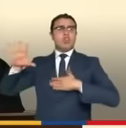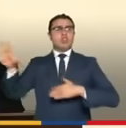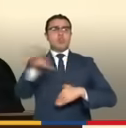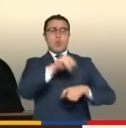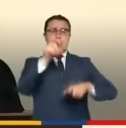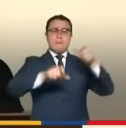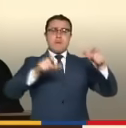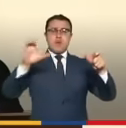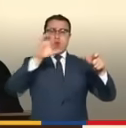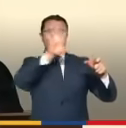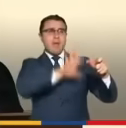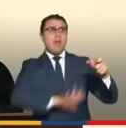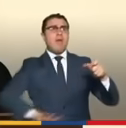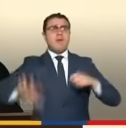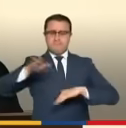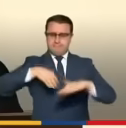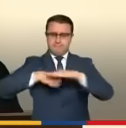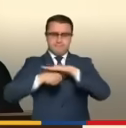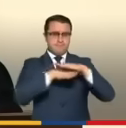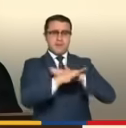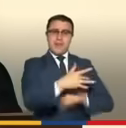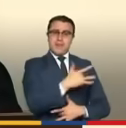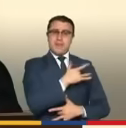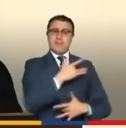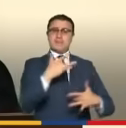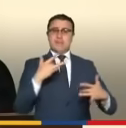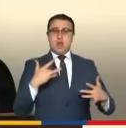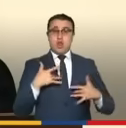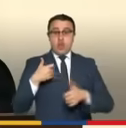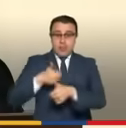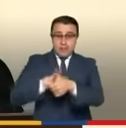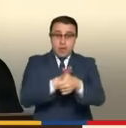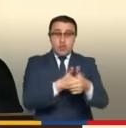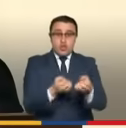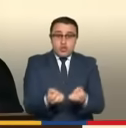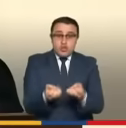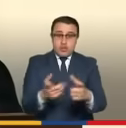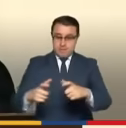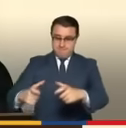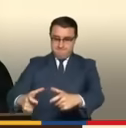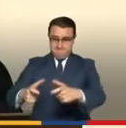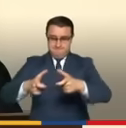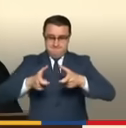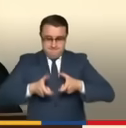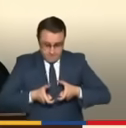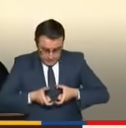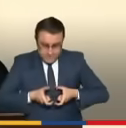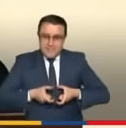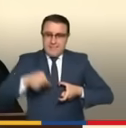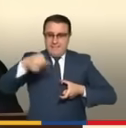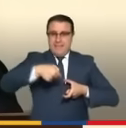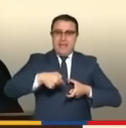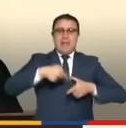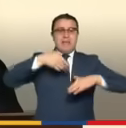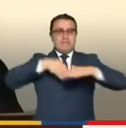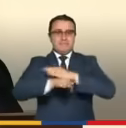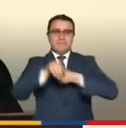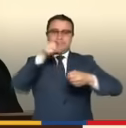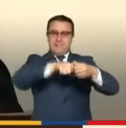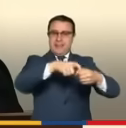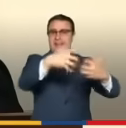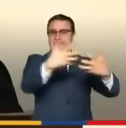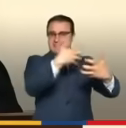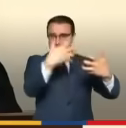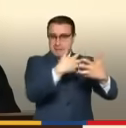solo porque cada cual iba a tener un carnet que lo afiliara a algún sistema, sino porque tendría